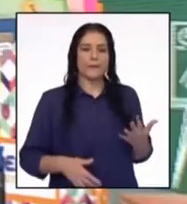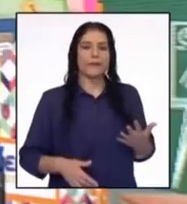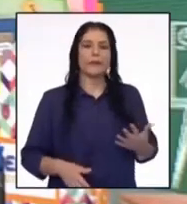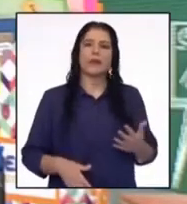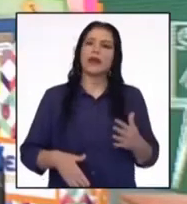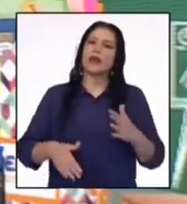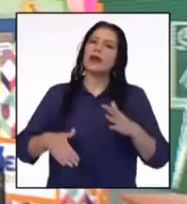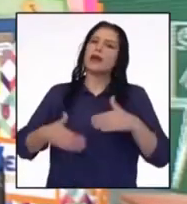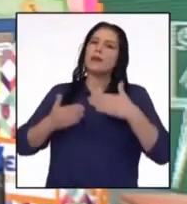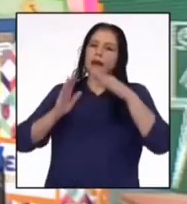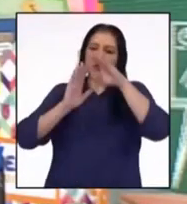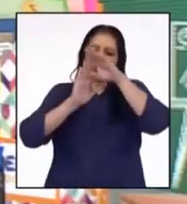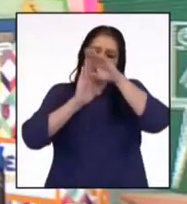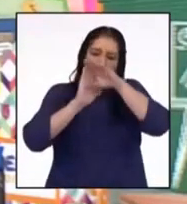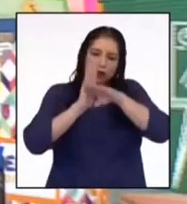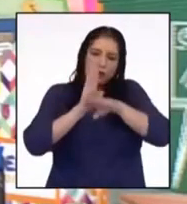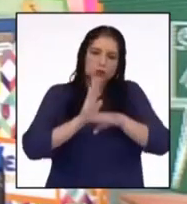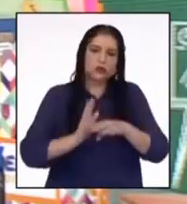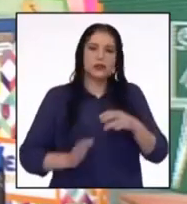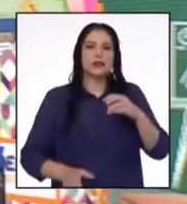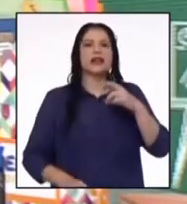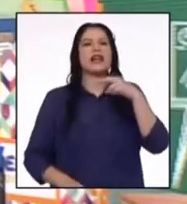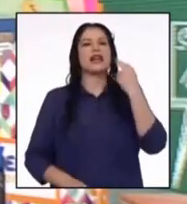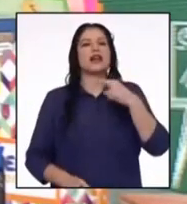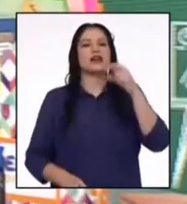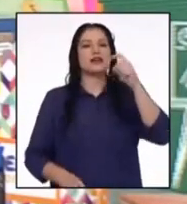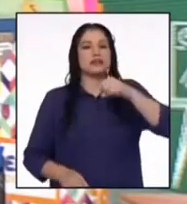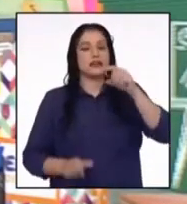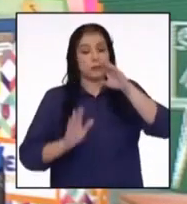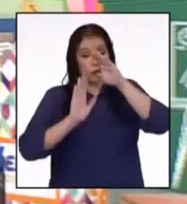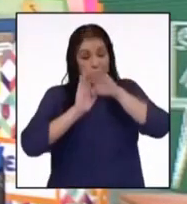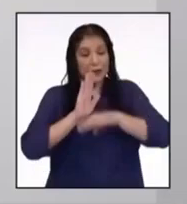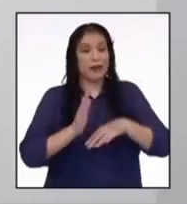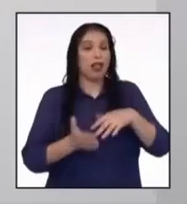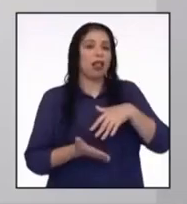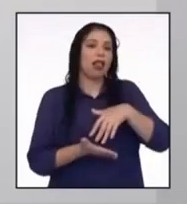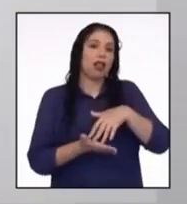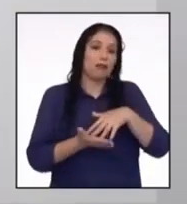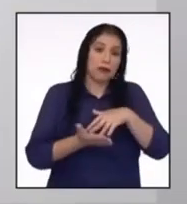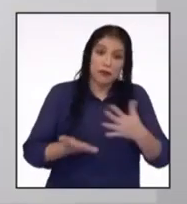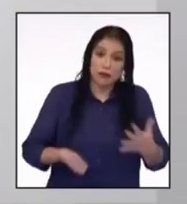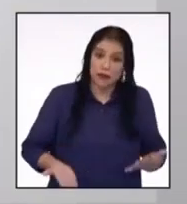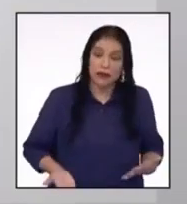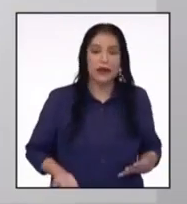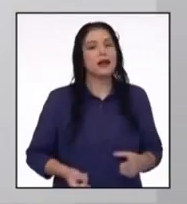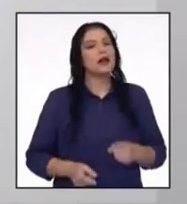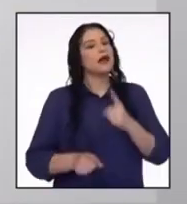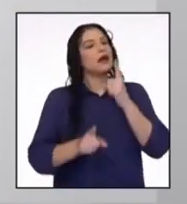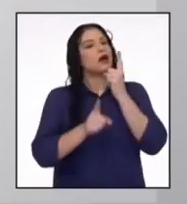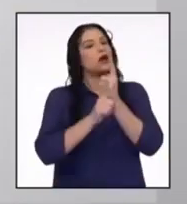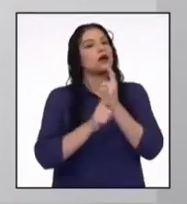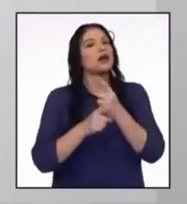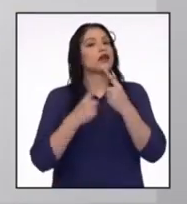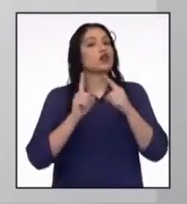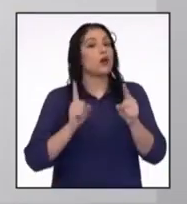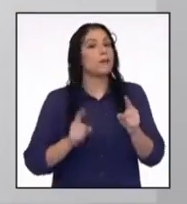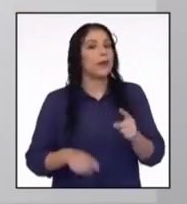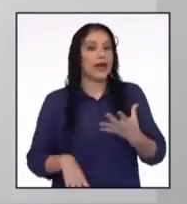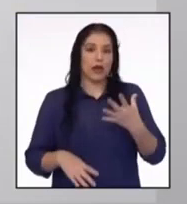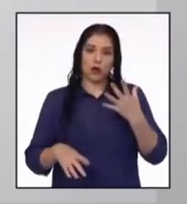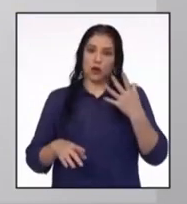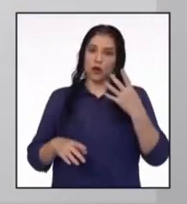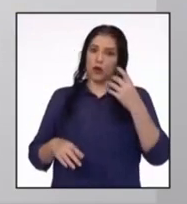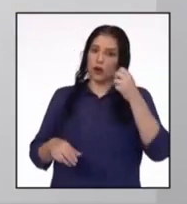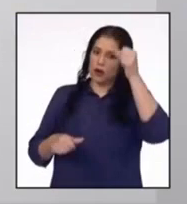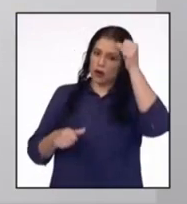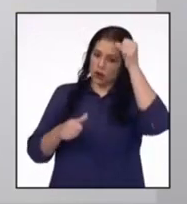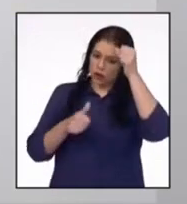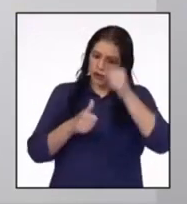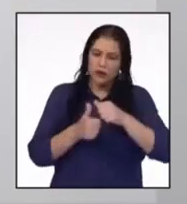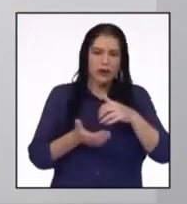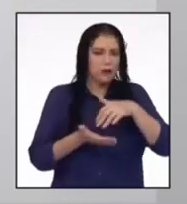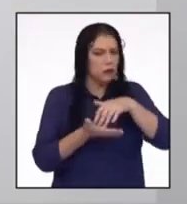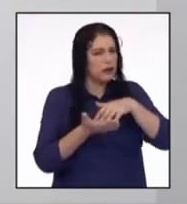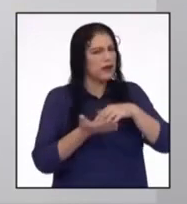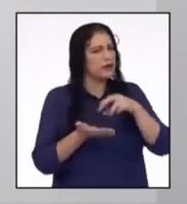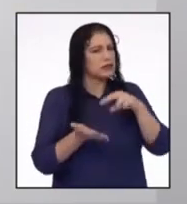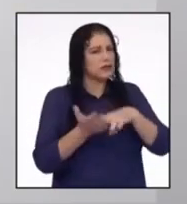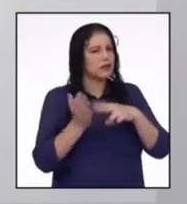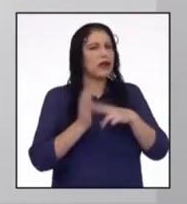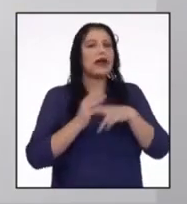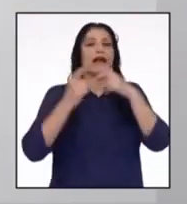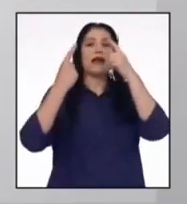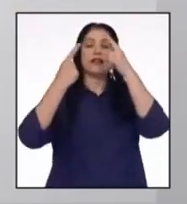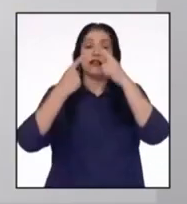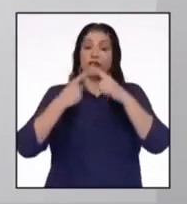Y para reducir el riesgo hay que disminuir la vulnerabilidad, ¿no es así? Así es, pero considerando que la vulnerabilidad es